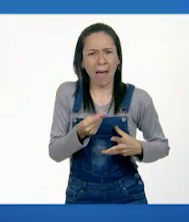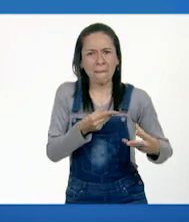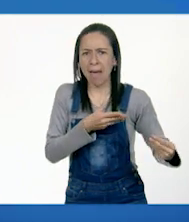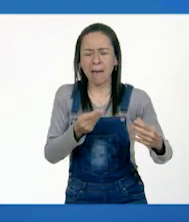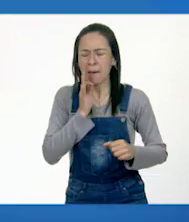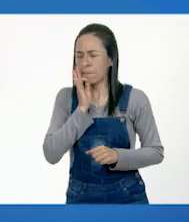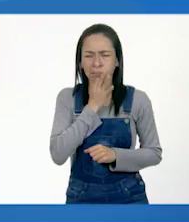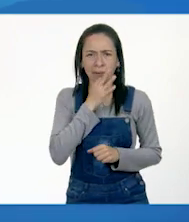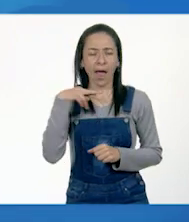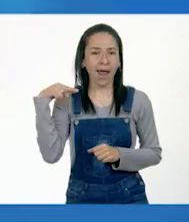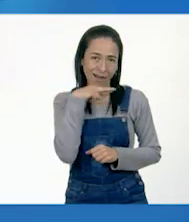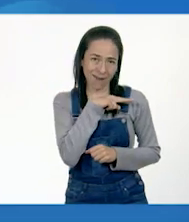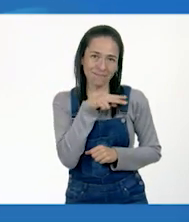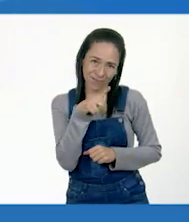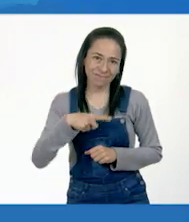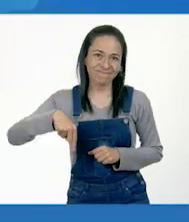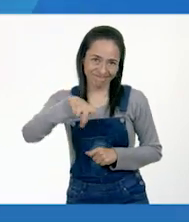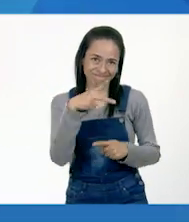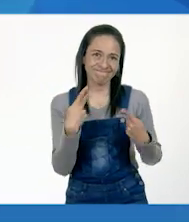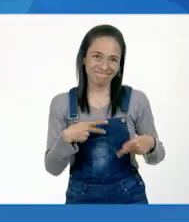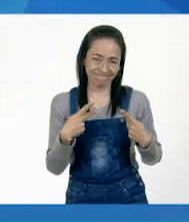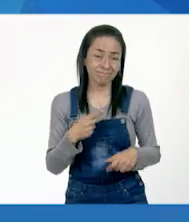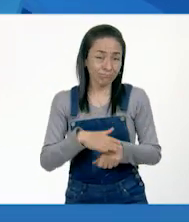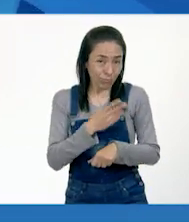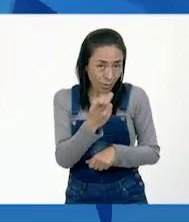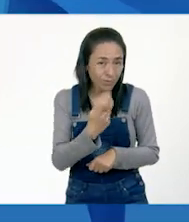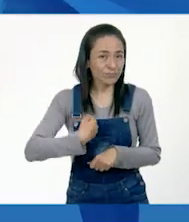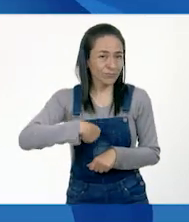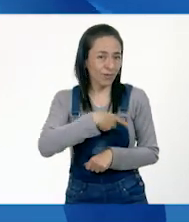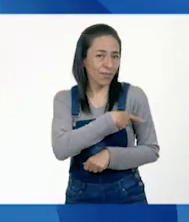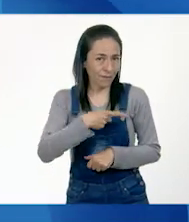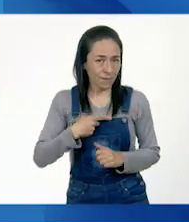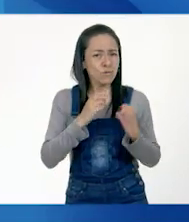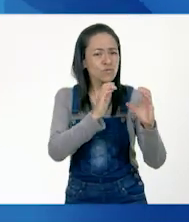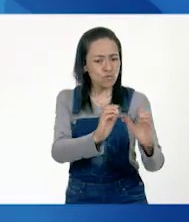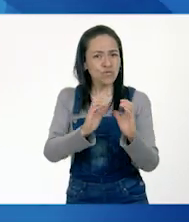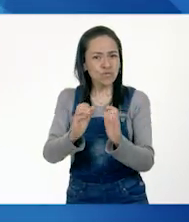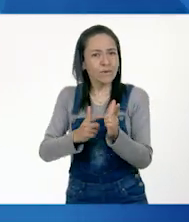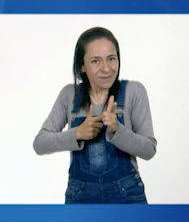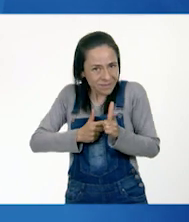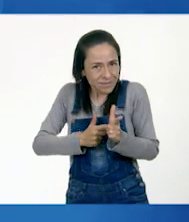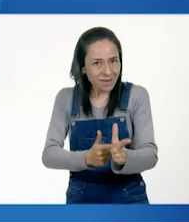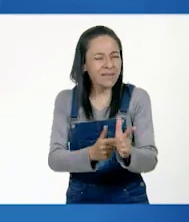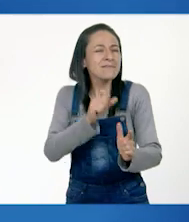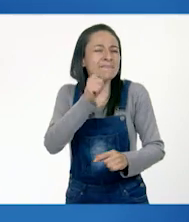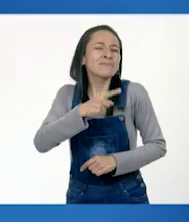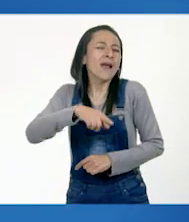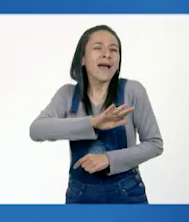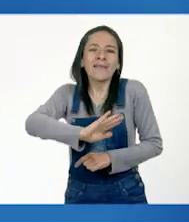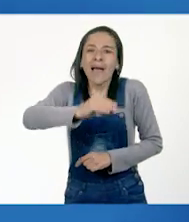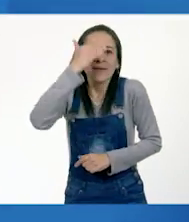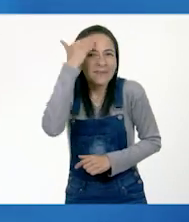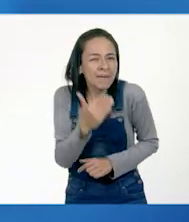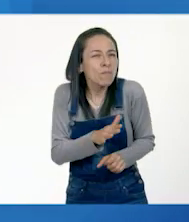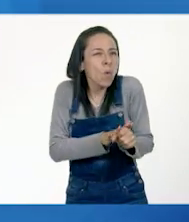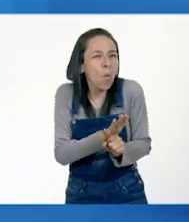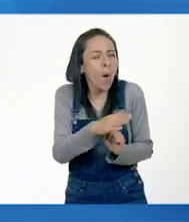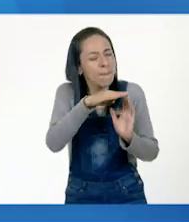personas. Por eso hay que continuar cuidándonos siguiendo las buenas prácticas que ya todos conocemos para evitar contagiarnos.